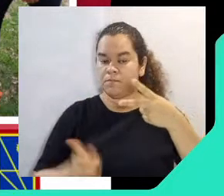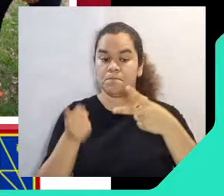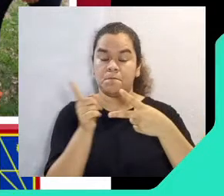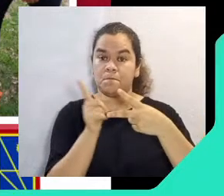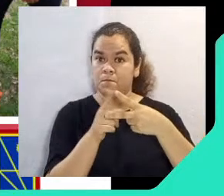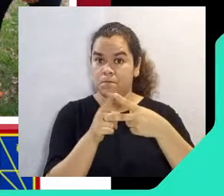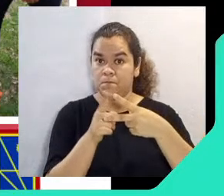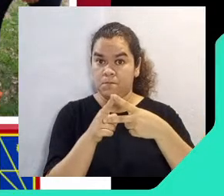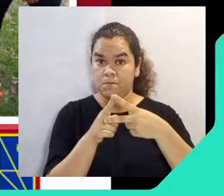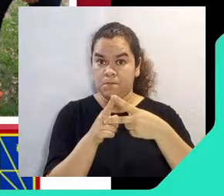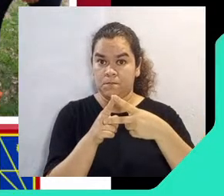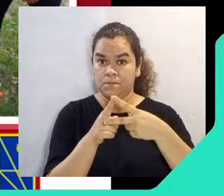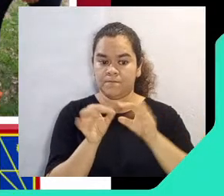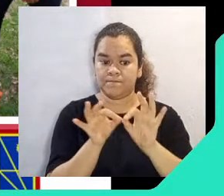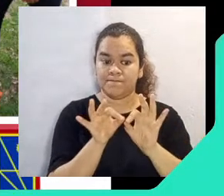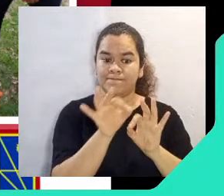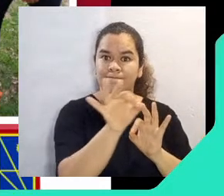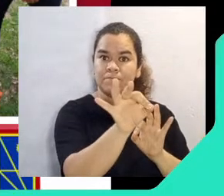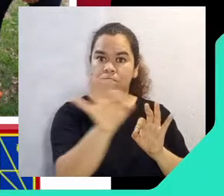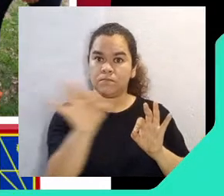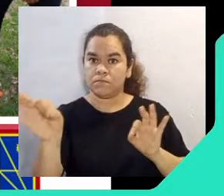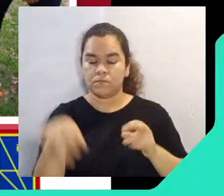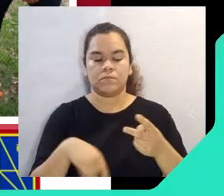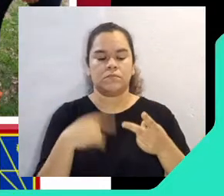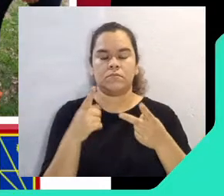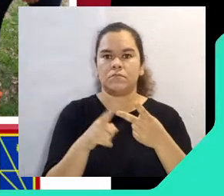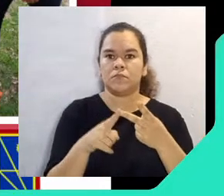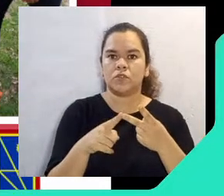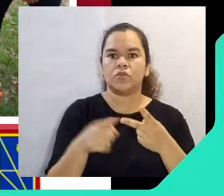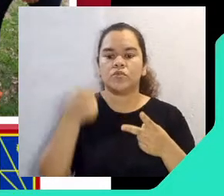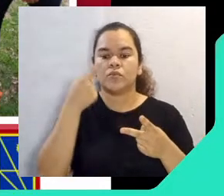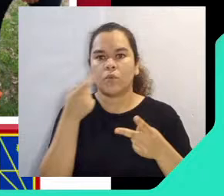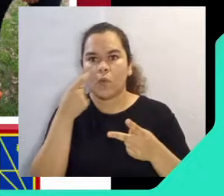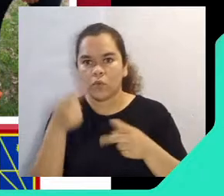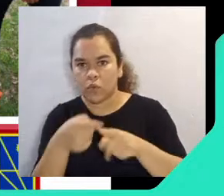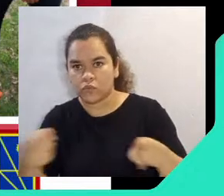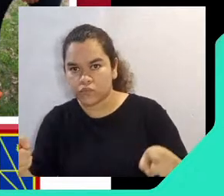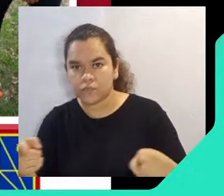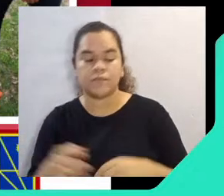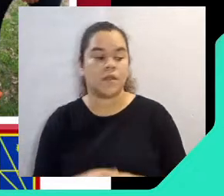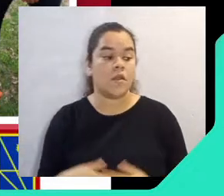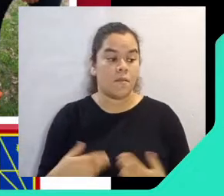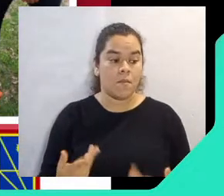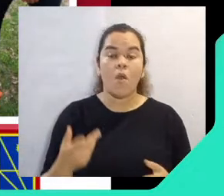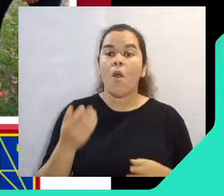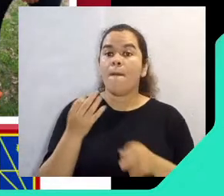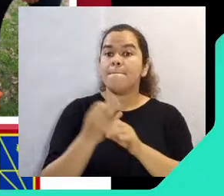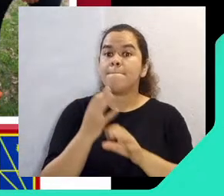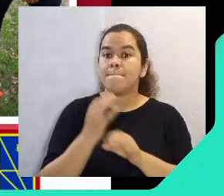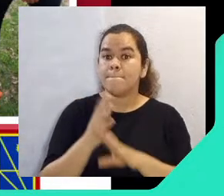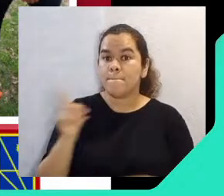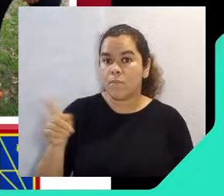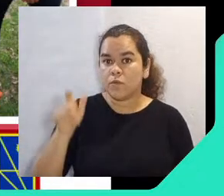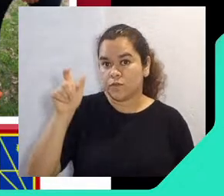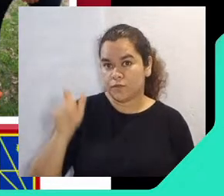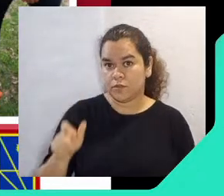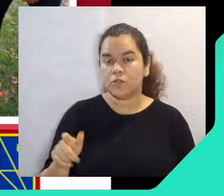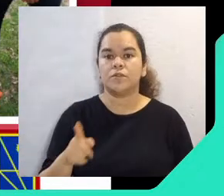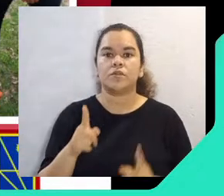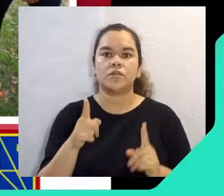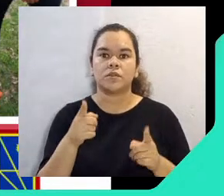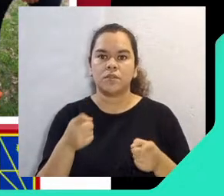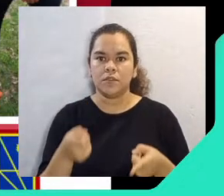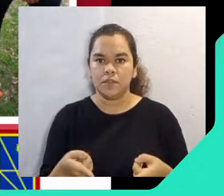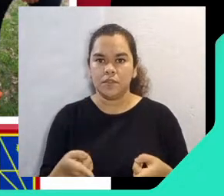la mensura y el catastro. Y como ven aquí, la profesión también nos permite